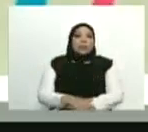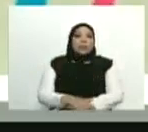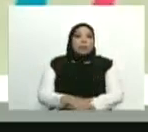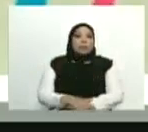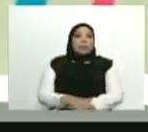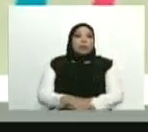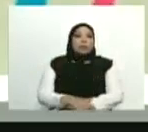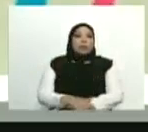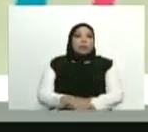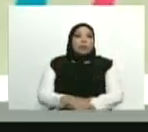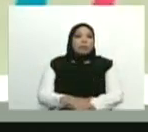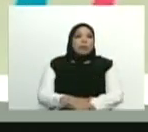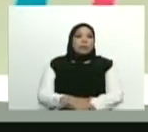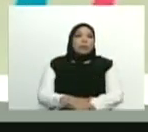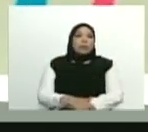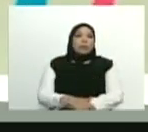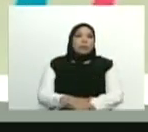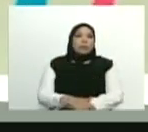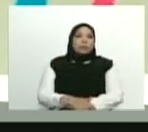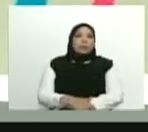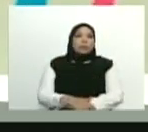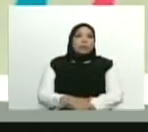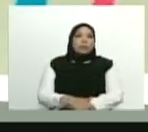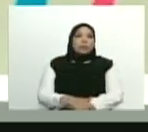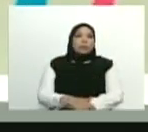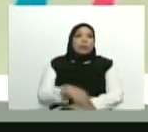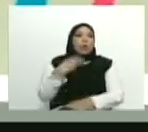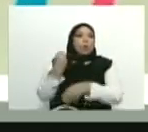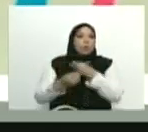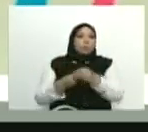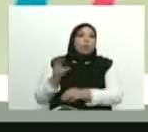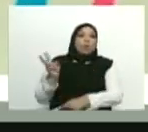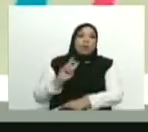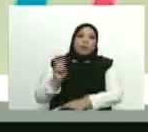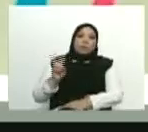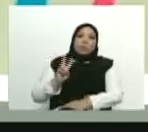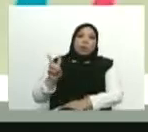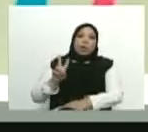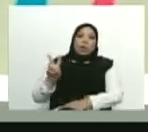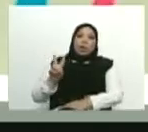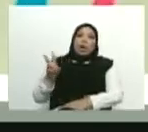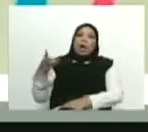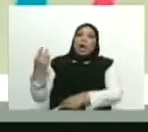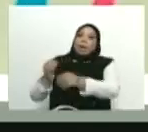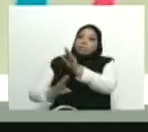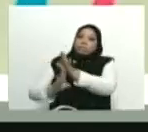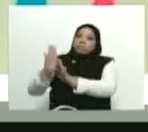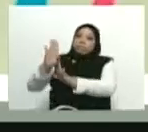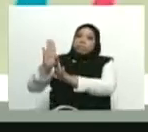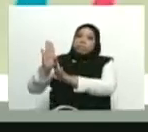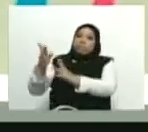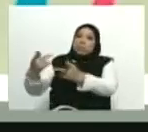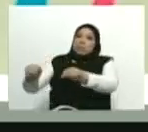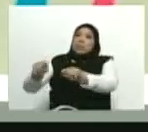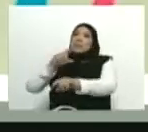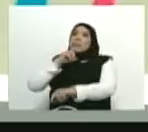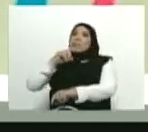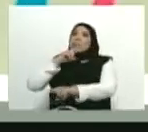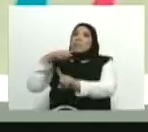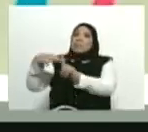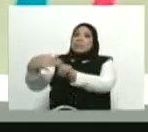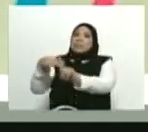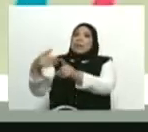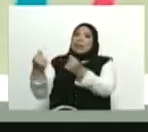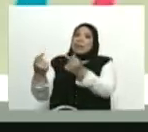me hace una tercera pregunta de cómo Venezuela ha superado, ha enfrentado las dificultades de la